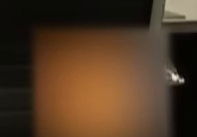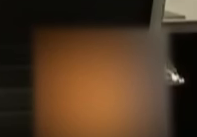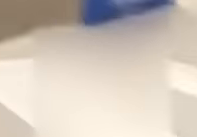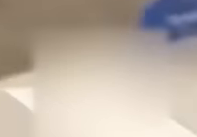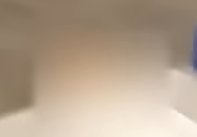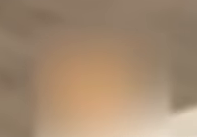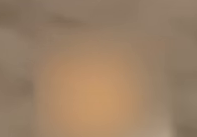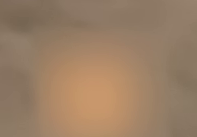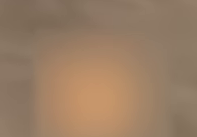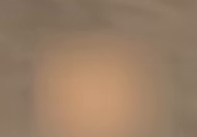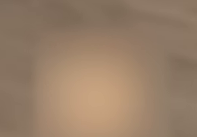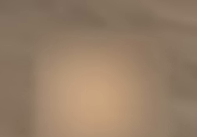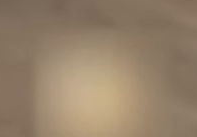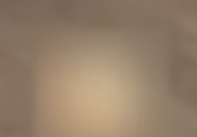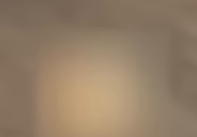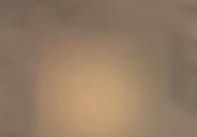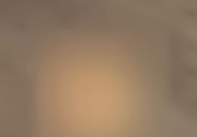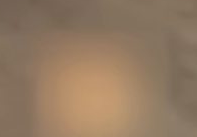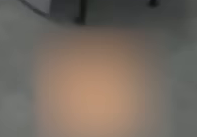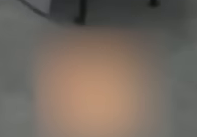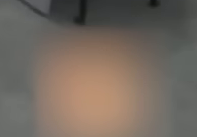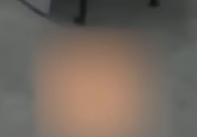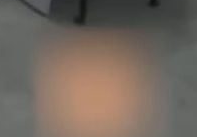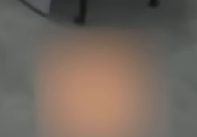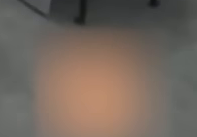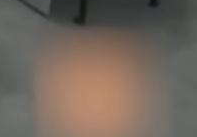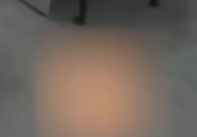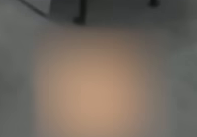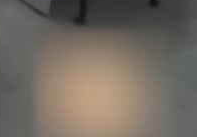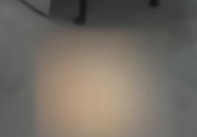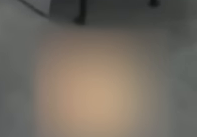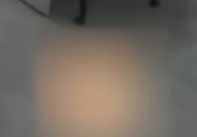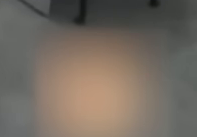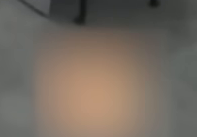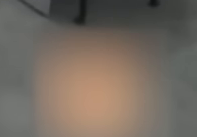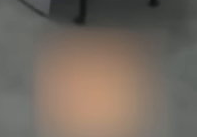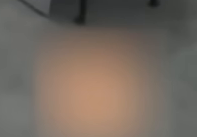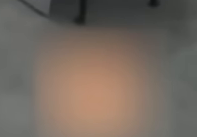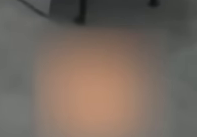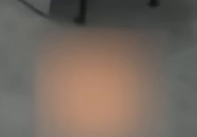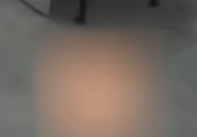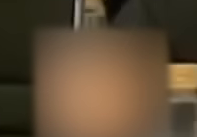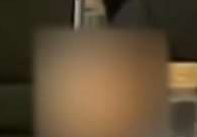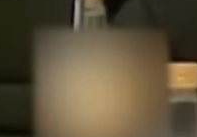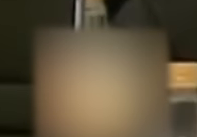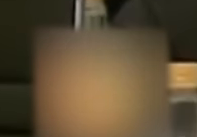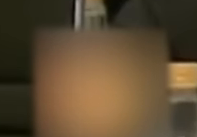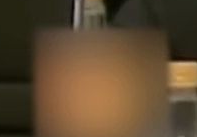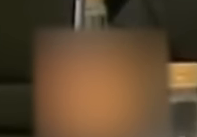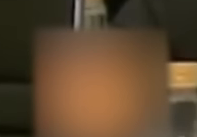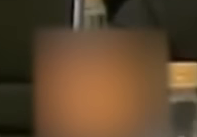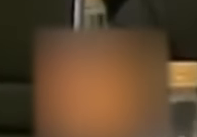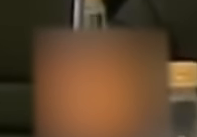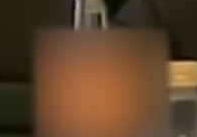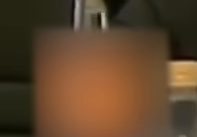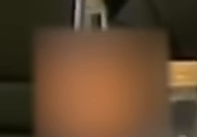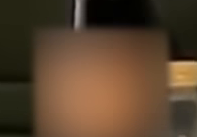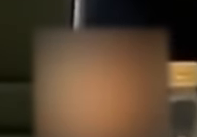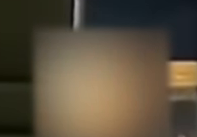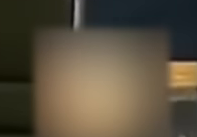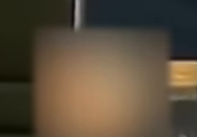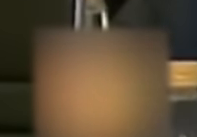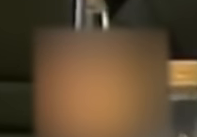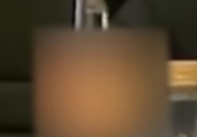se convirtieron en un foro de jefes de Estado, abordando temas como cambio climático, comercio global y, recientemente,